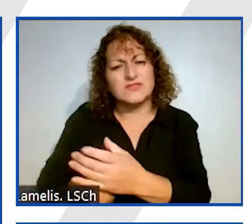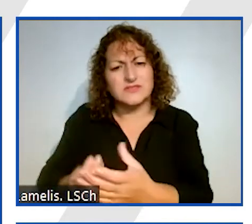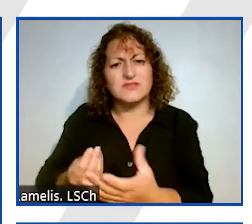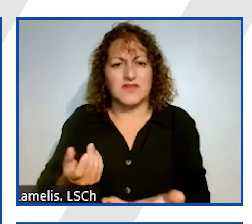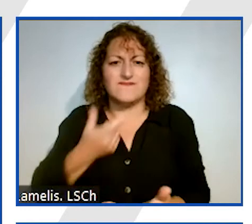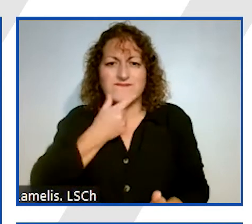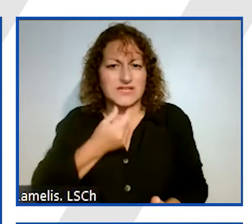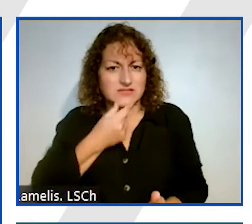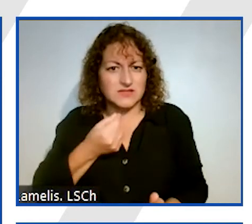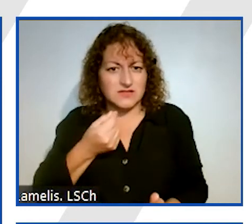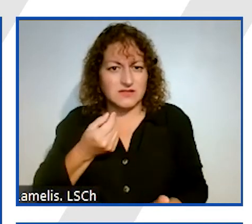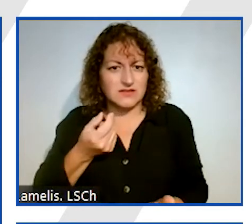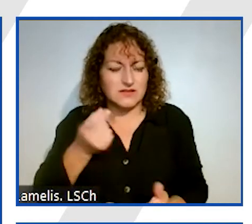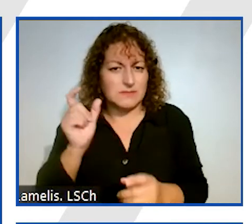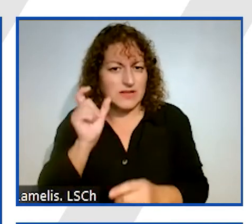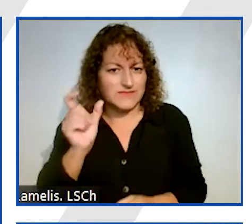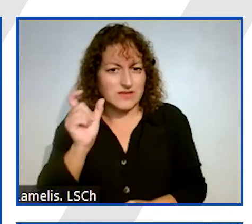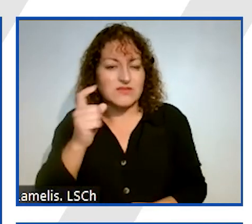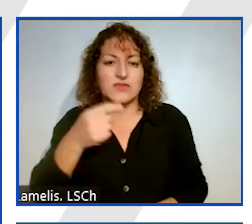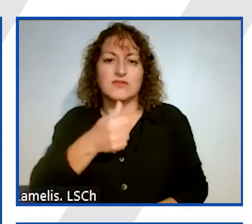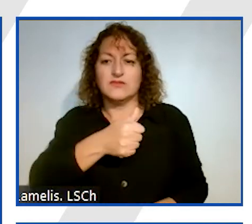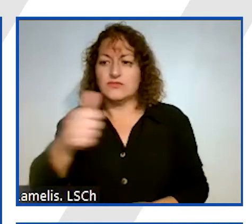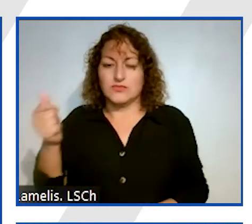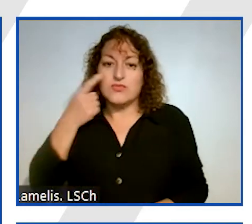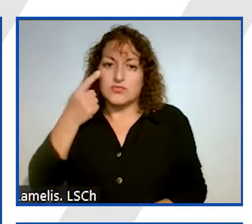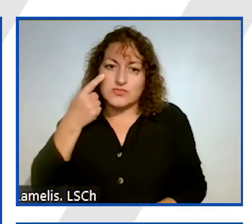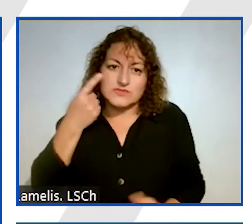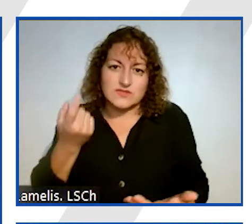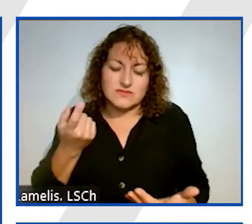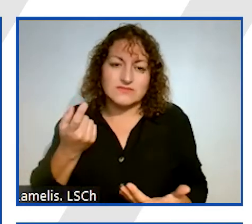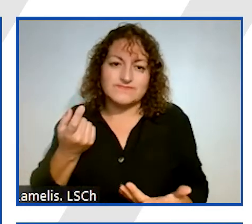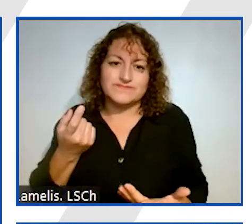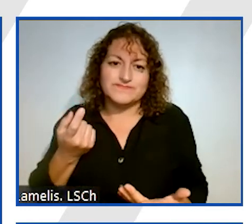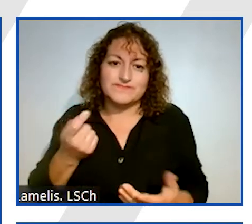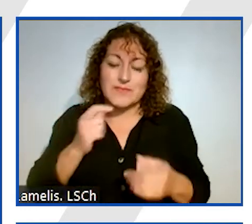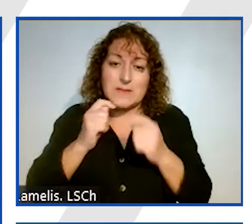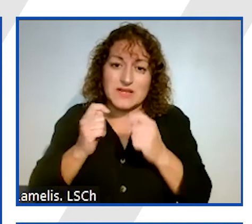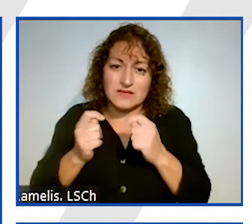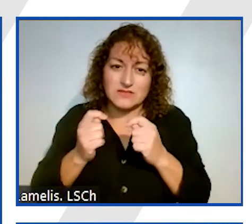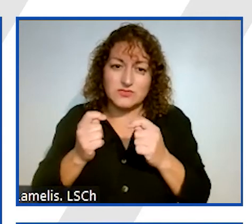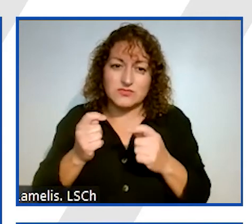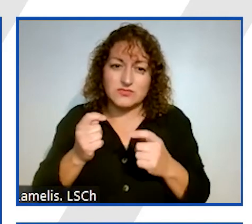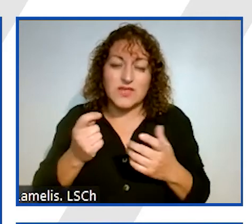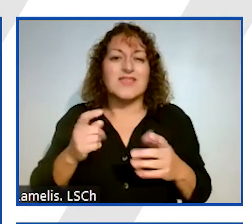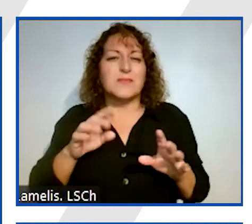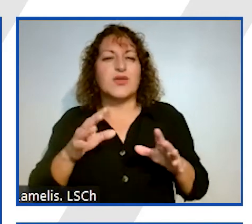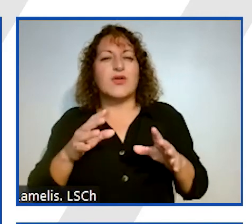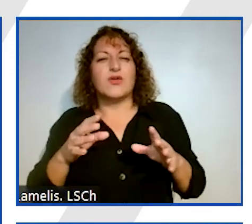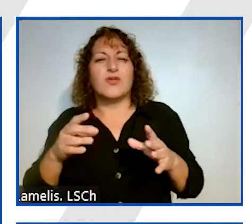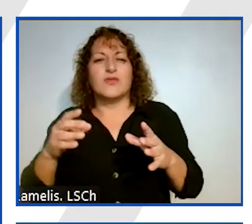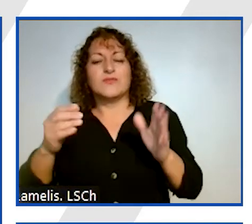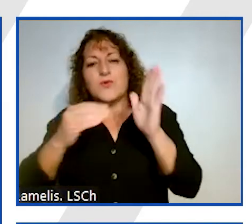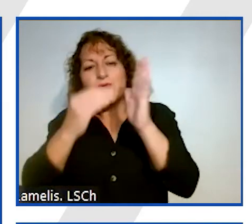es fácil de reconocer, muchos la han escuchado. En términos generales nosotros lo denominamos en categorías de amenaza, porque las categorías de